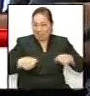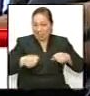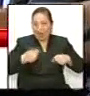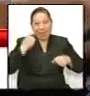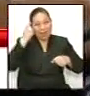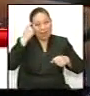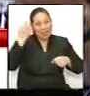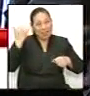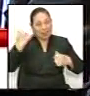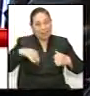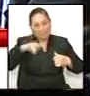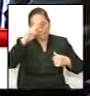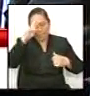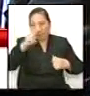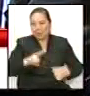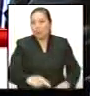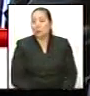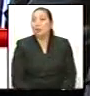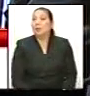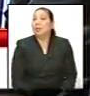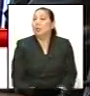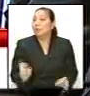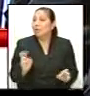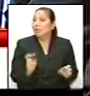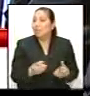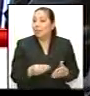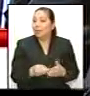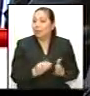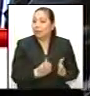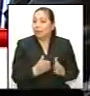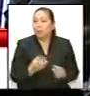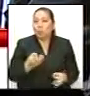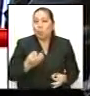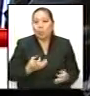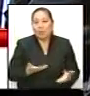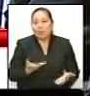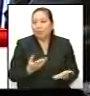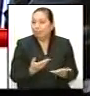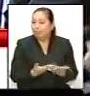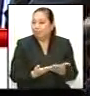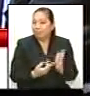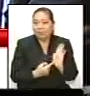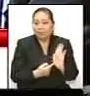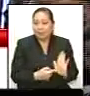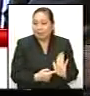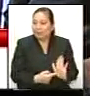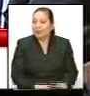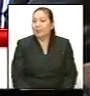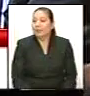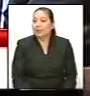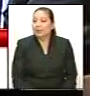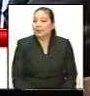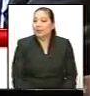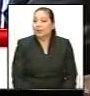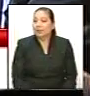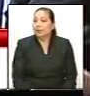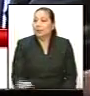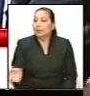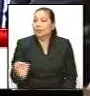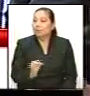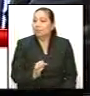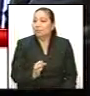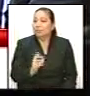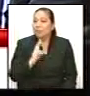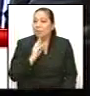grupo terrorista MRTA, se imputa una ejecución extrajudicial que habría empañado la impecable acción militar, sin deslindar la